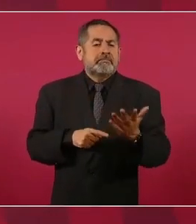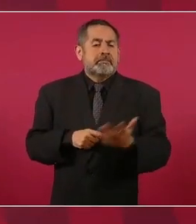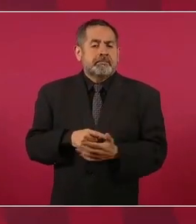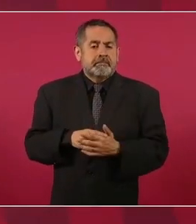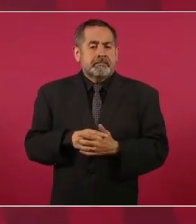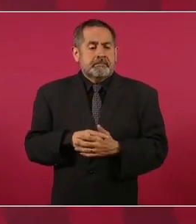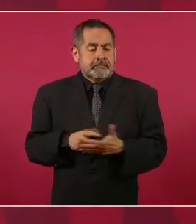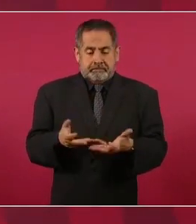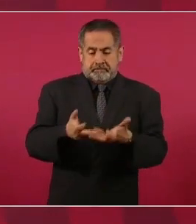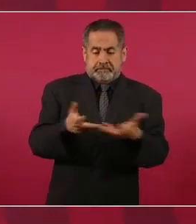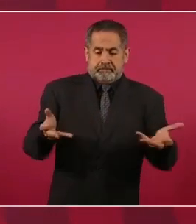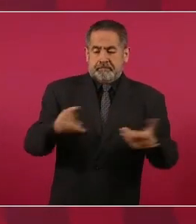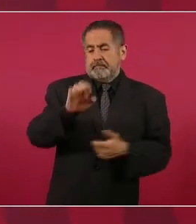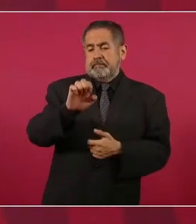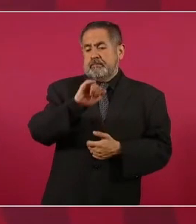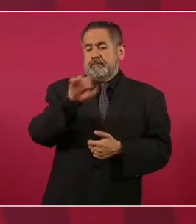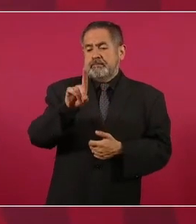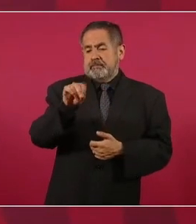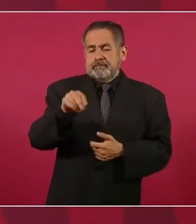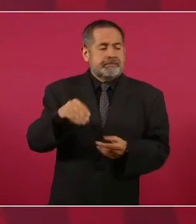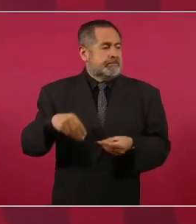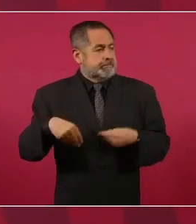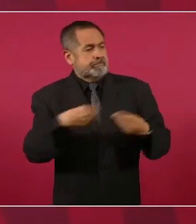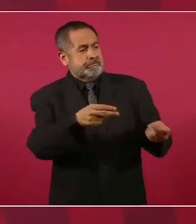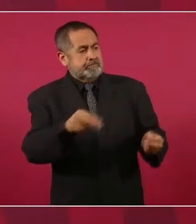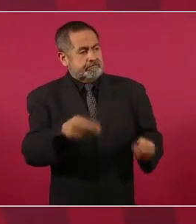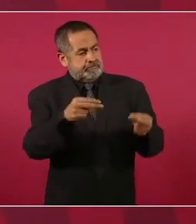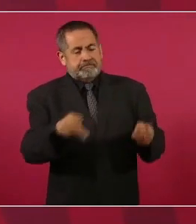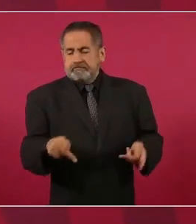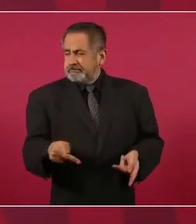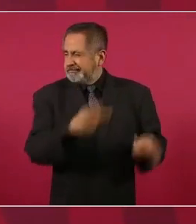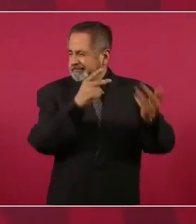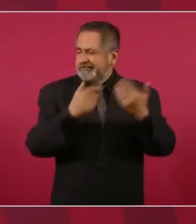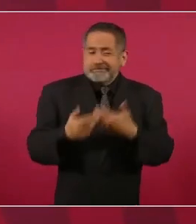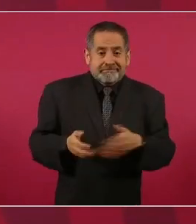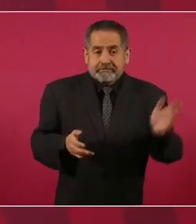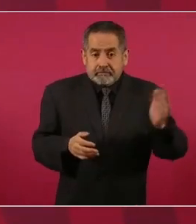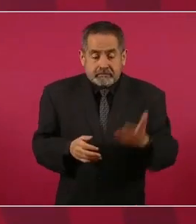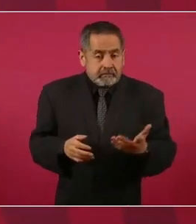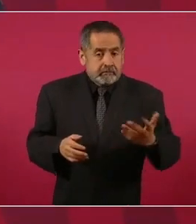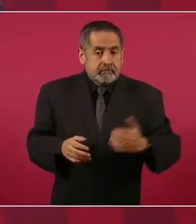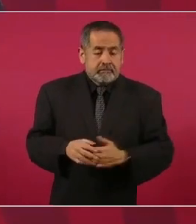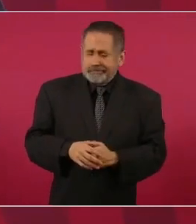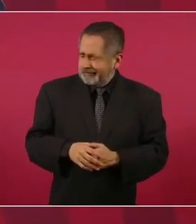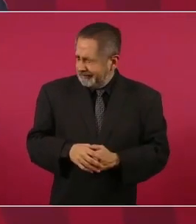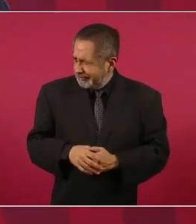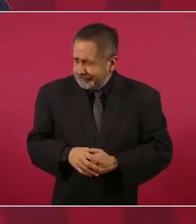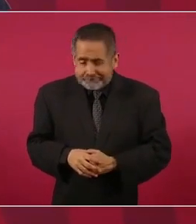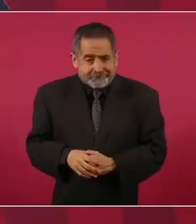poner las tierras ejidales al mercado. No,